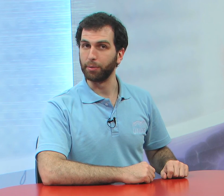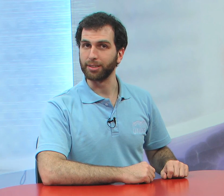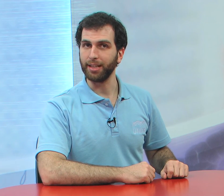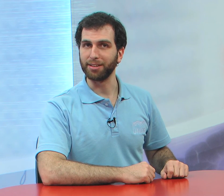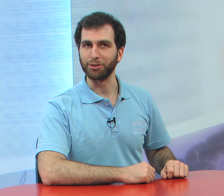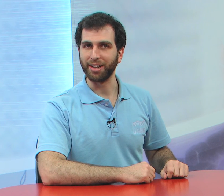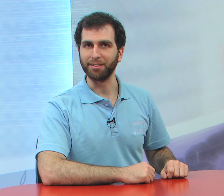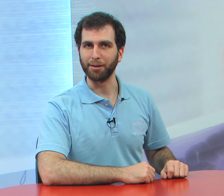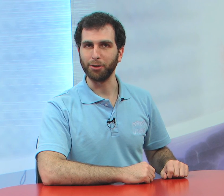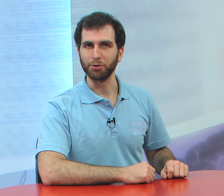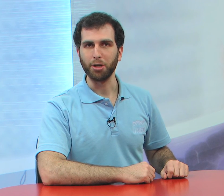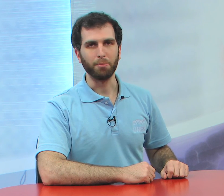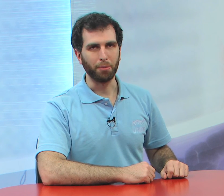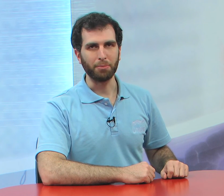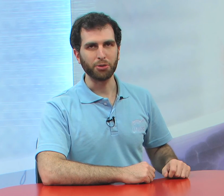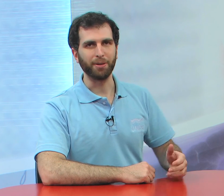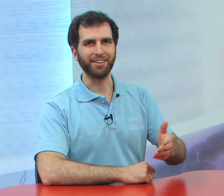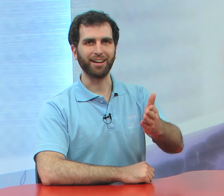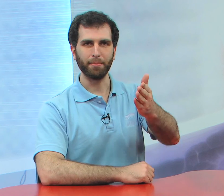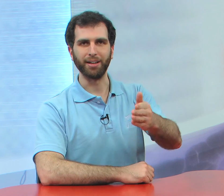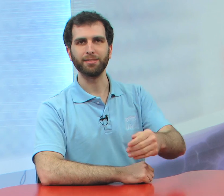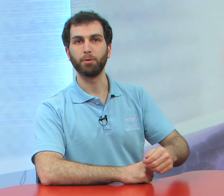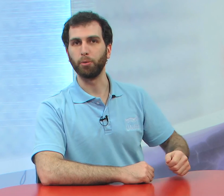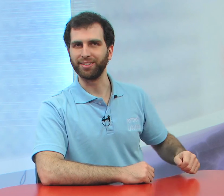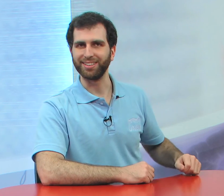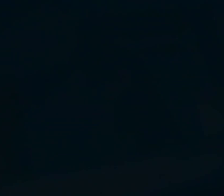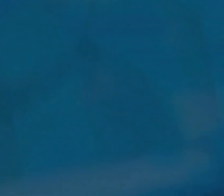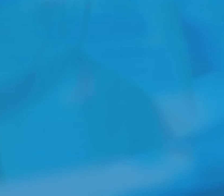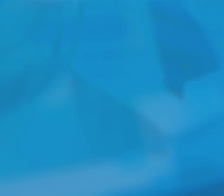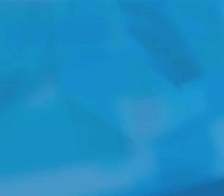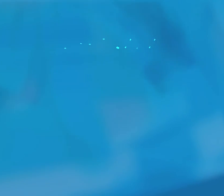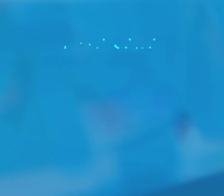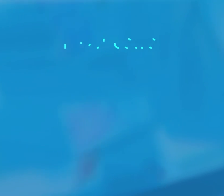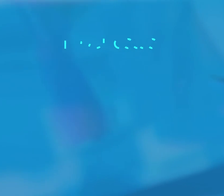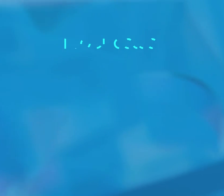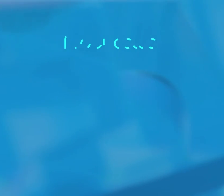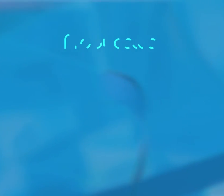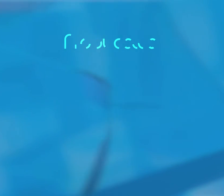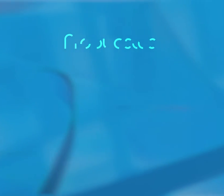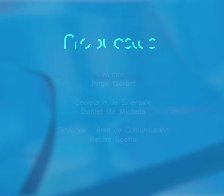desde la Universidad Nacional de Entre Ríos volvamos para traerles más propuestas.